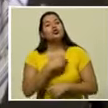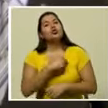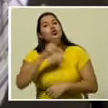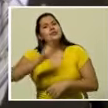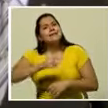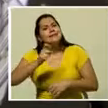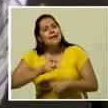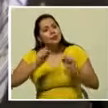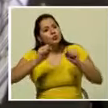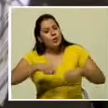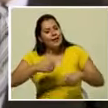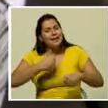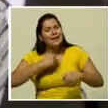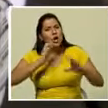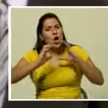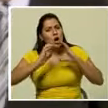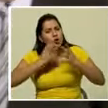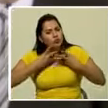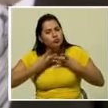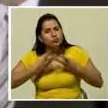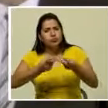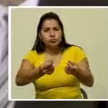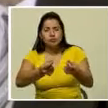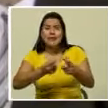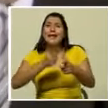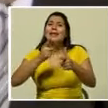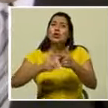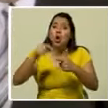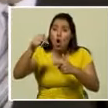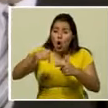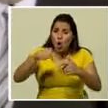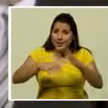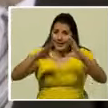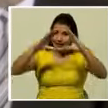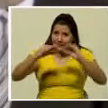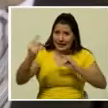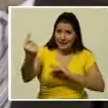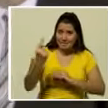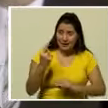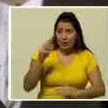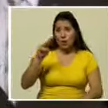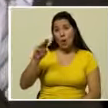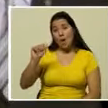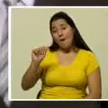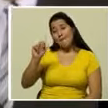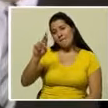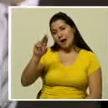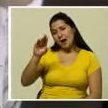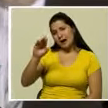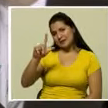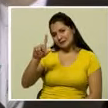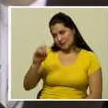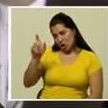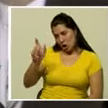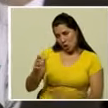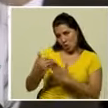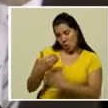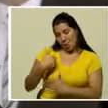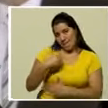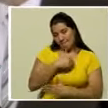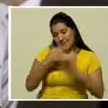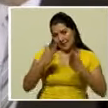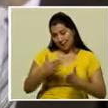de comunicación, y entonces don Marcelo ha venido en la tarde de hoy a reunirse con este